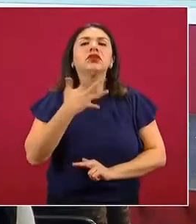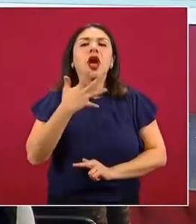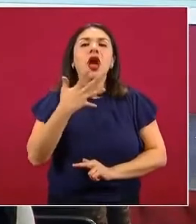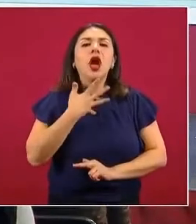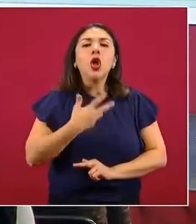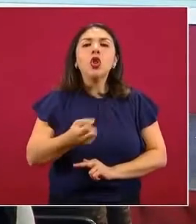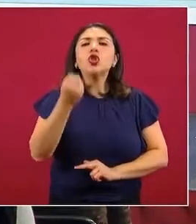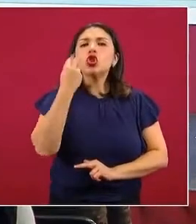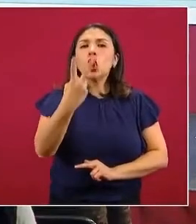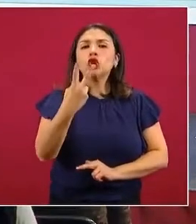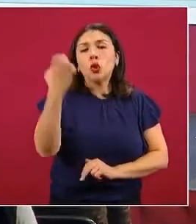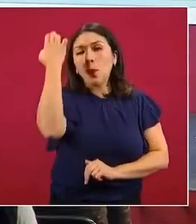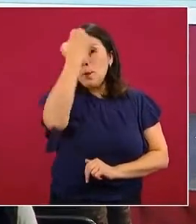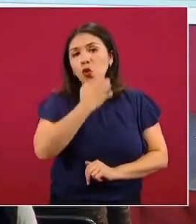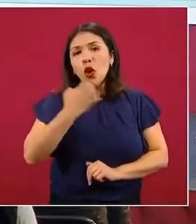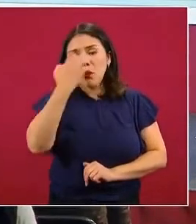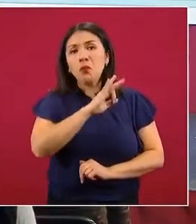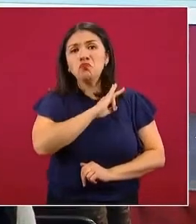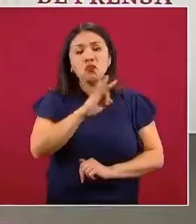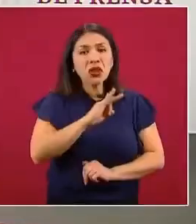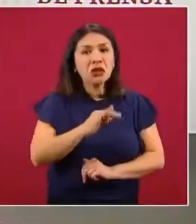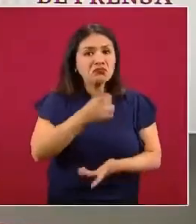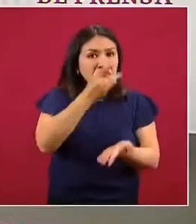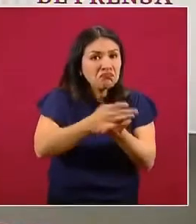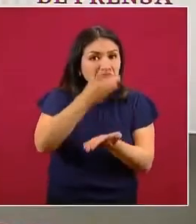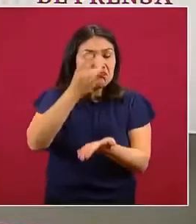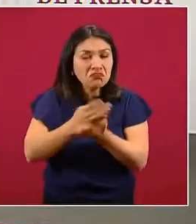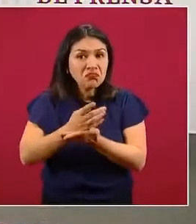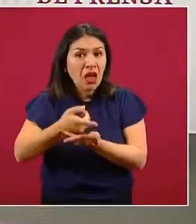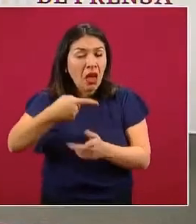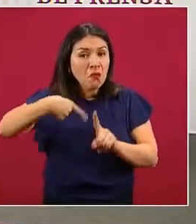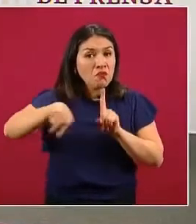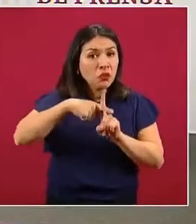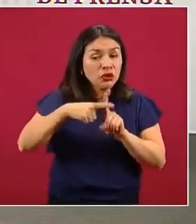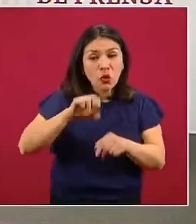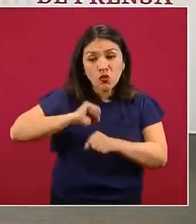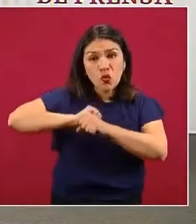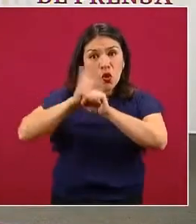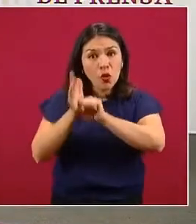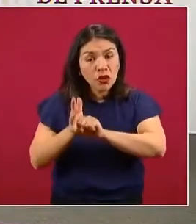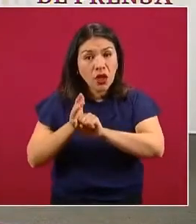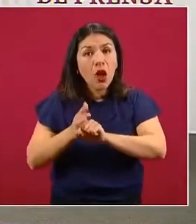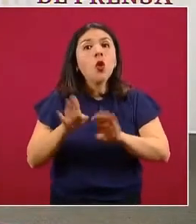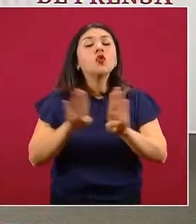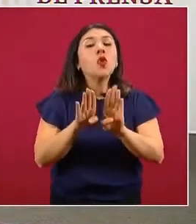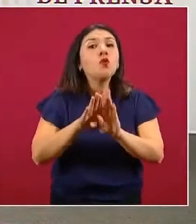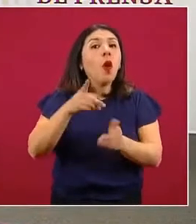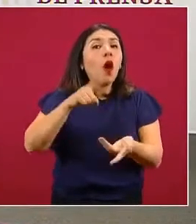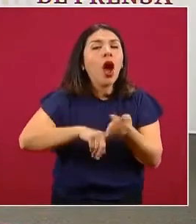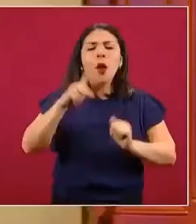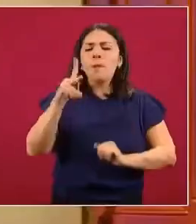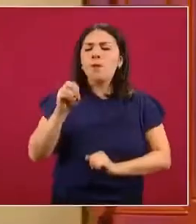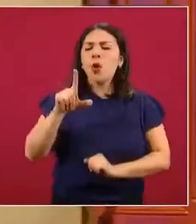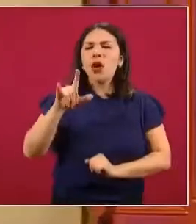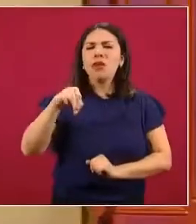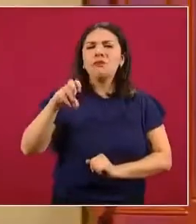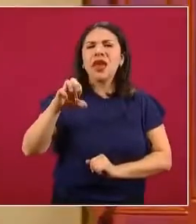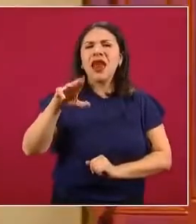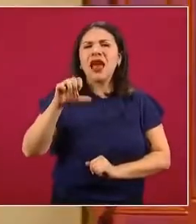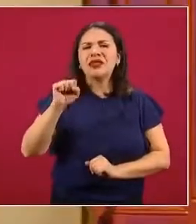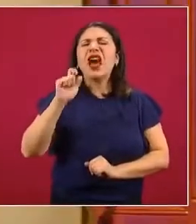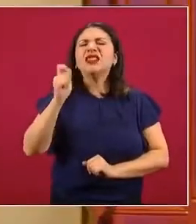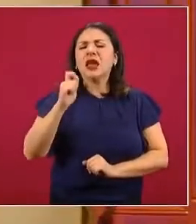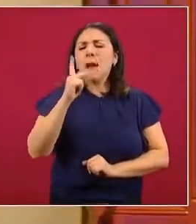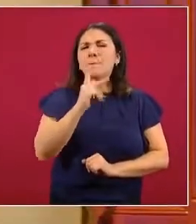2 pruebas que nos permiten confirmar casos de COVID-19. La reacción en cadena de la polimerasa o el